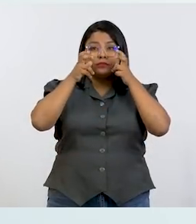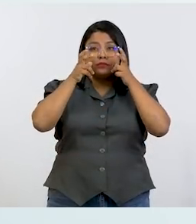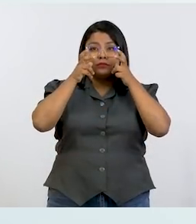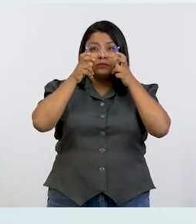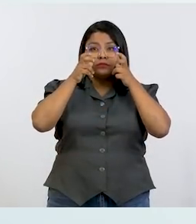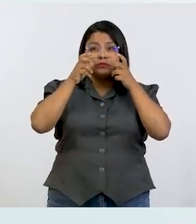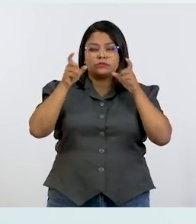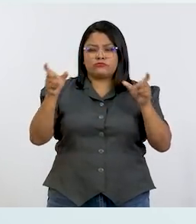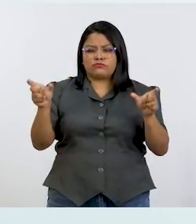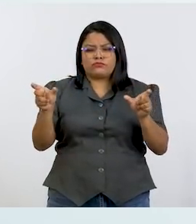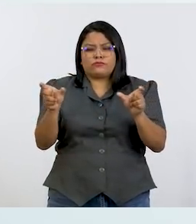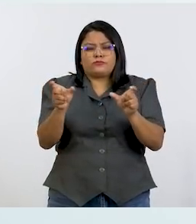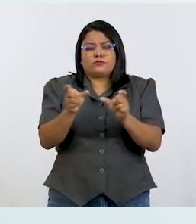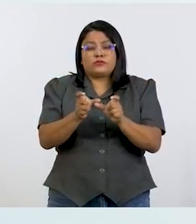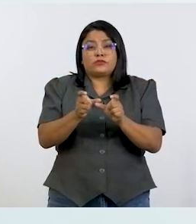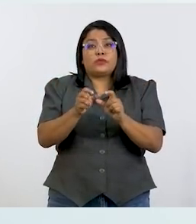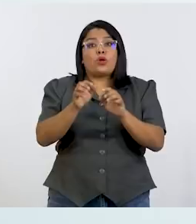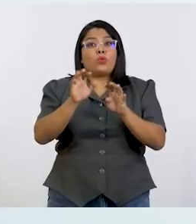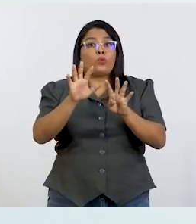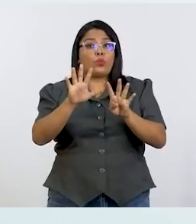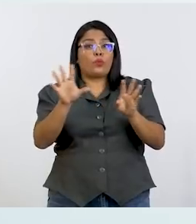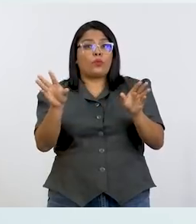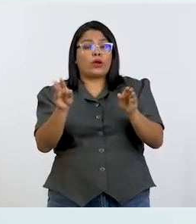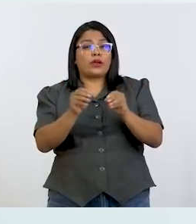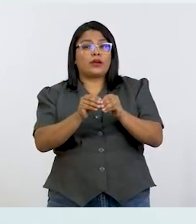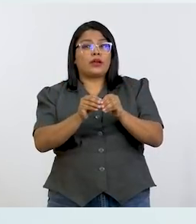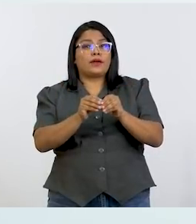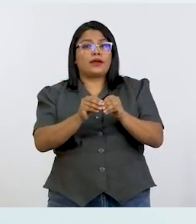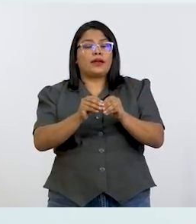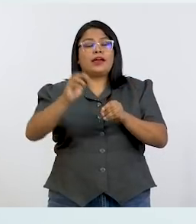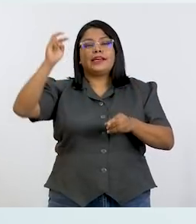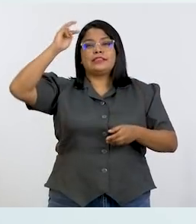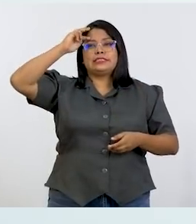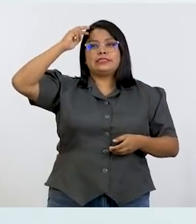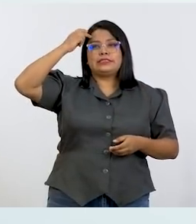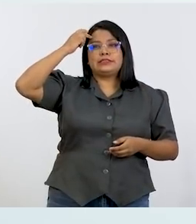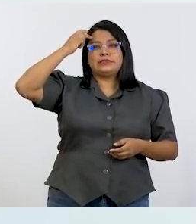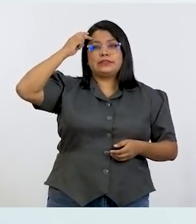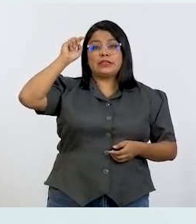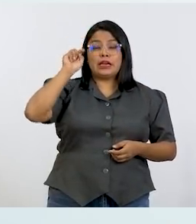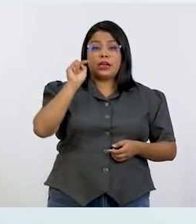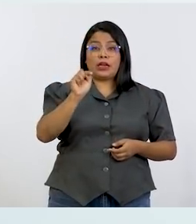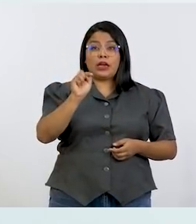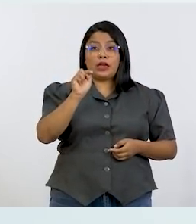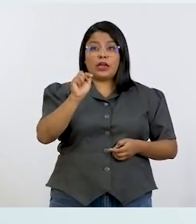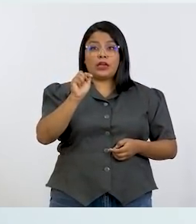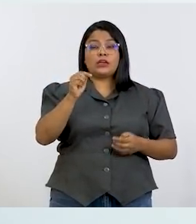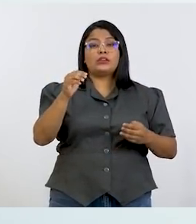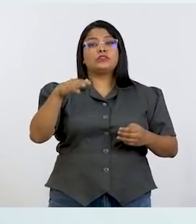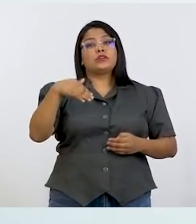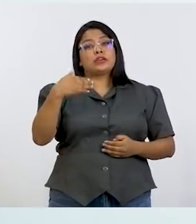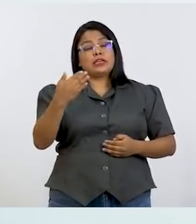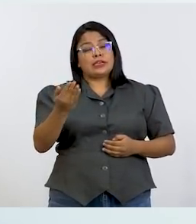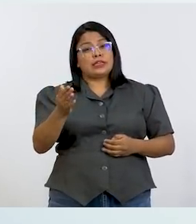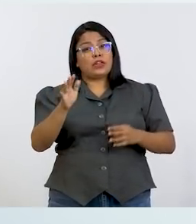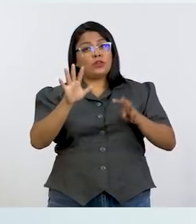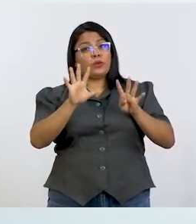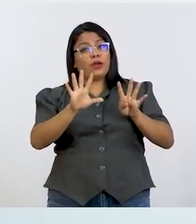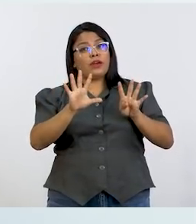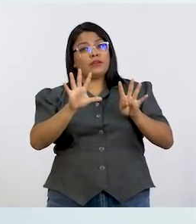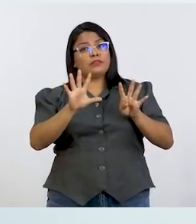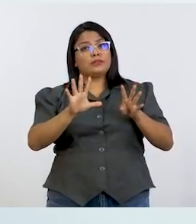Observamos que al agrupar los dulces tenemos 9. Eso quiere decir que esto de acá es igual a 9.